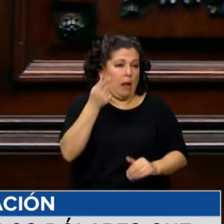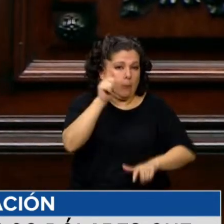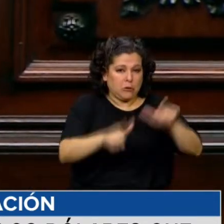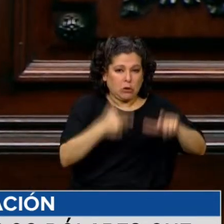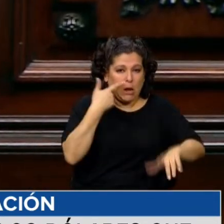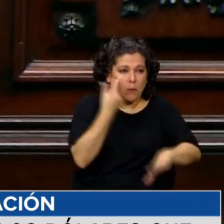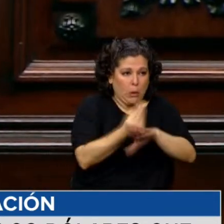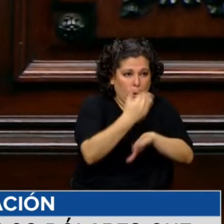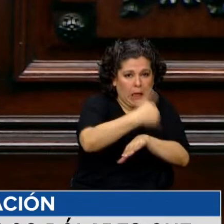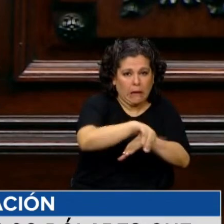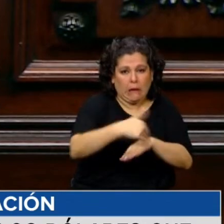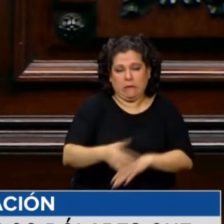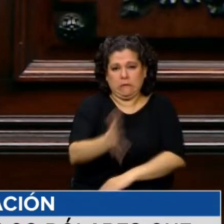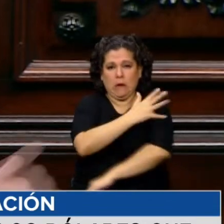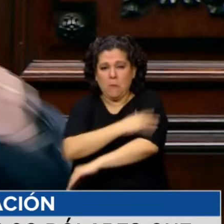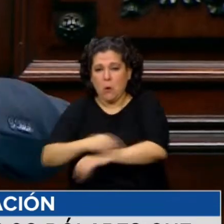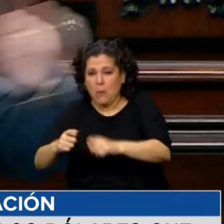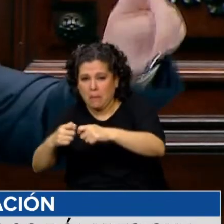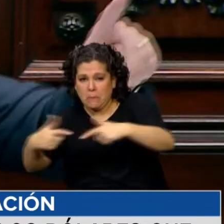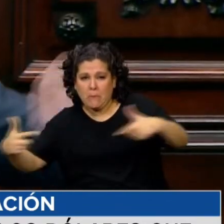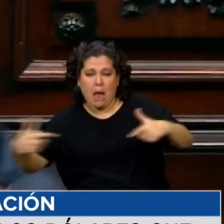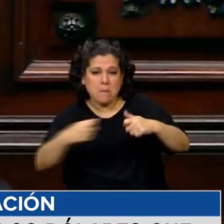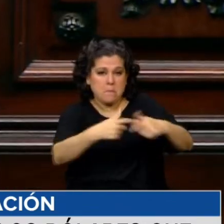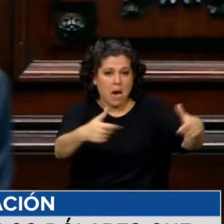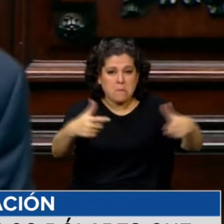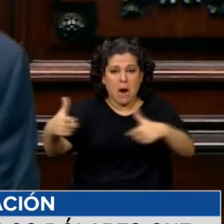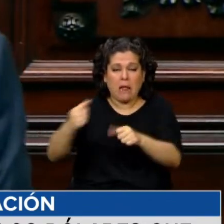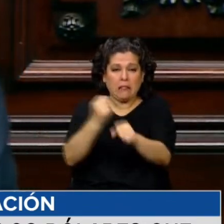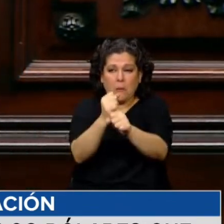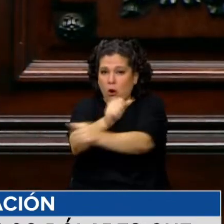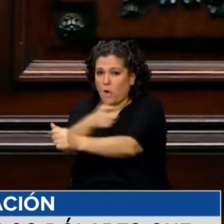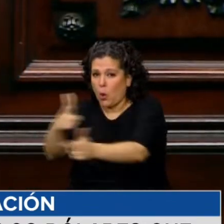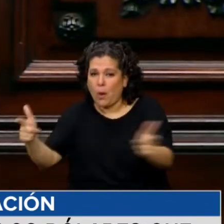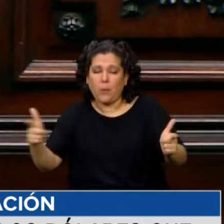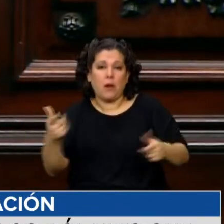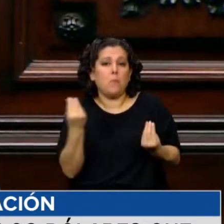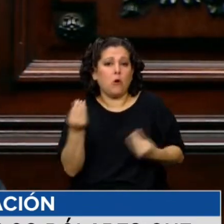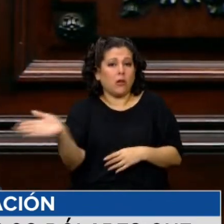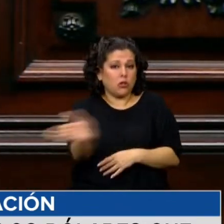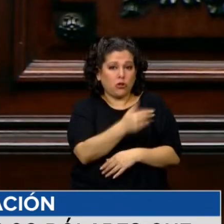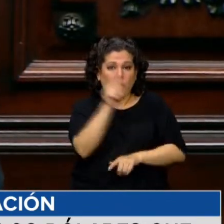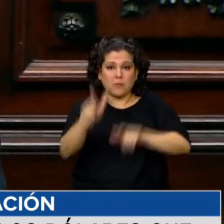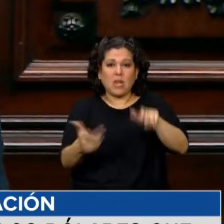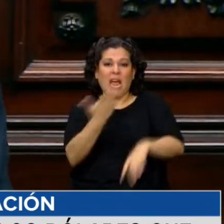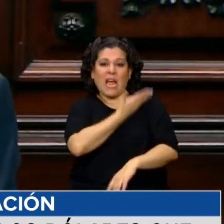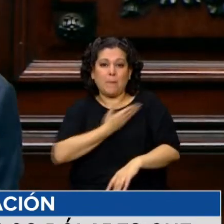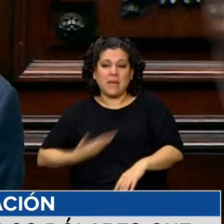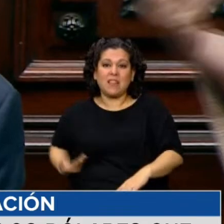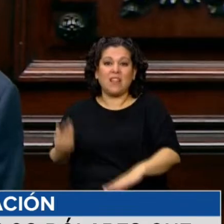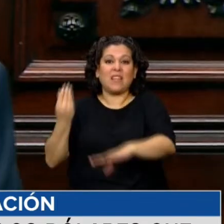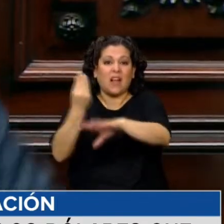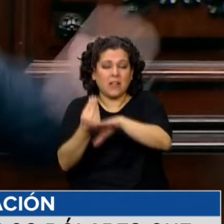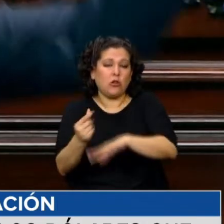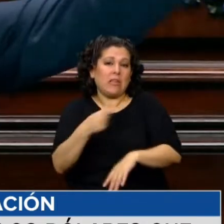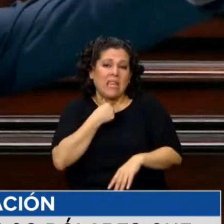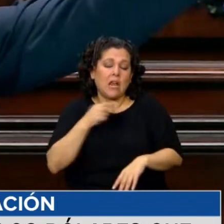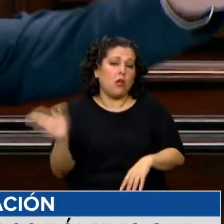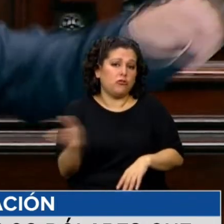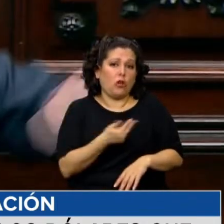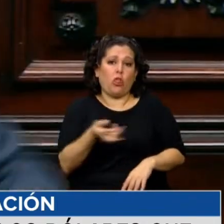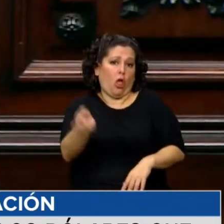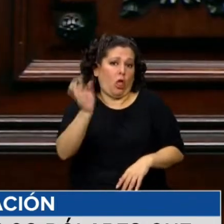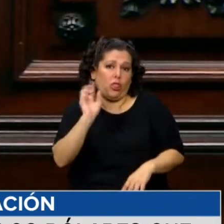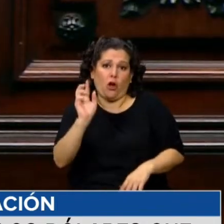del salario en la Argentina. Porque todos los candidatos a presidente de ustedes terminan diciendo que van a devaluar. Vos